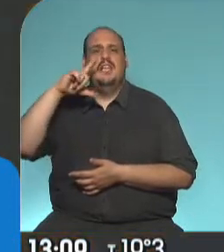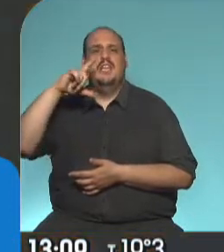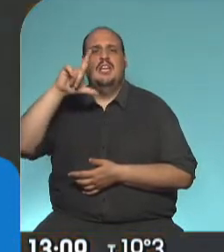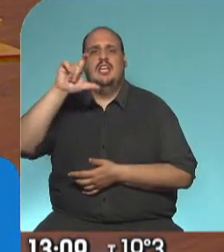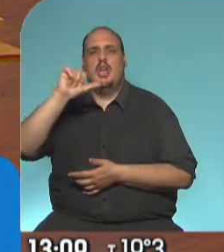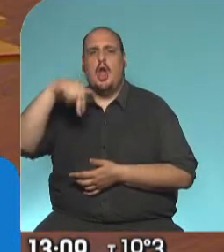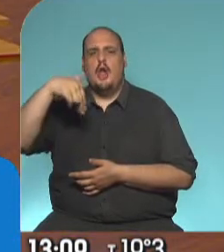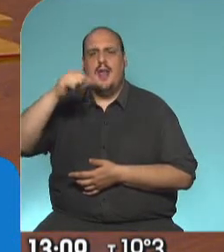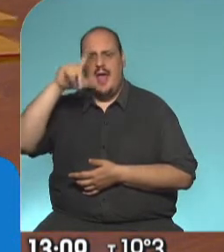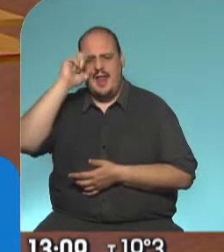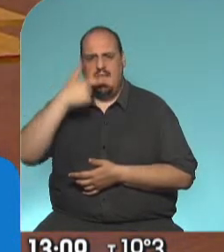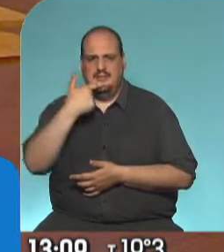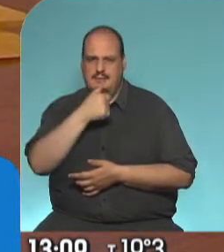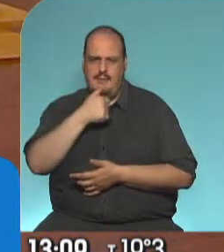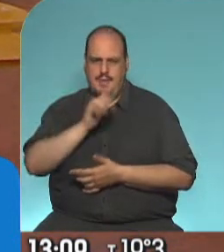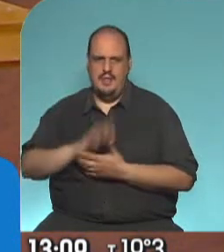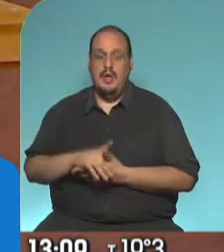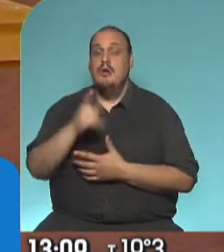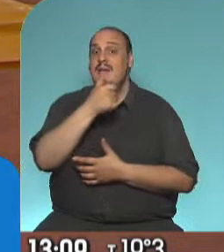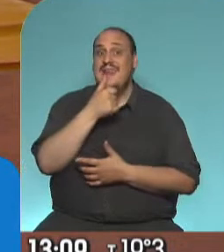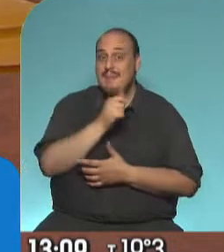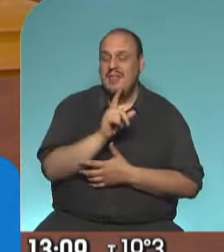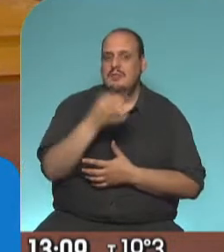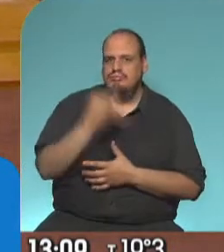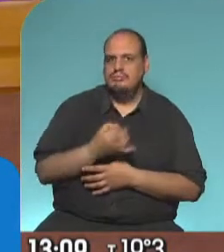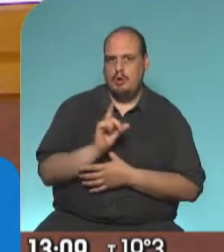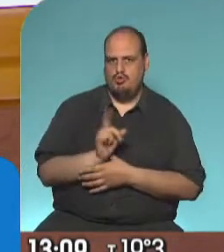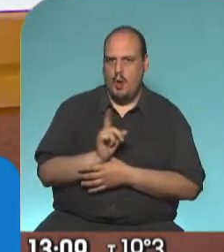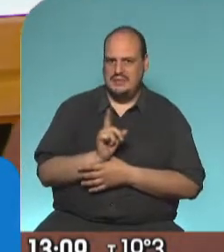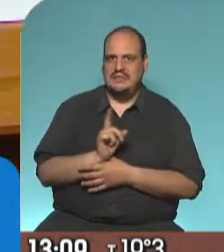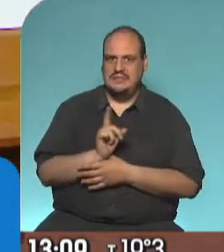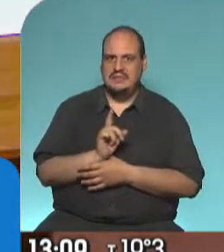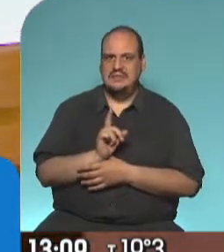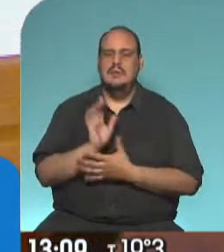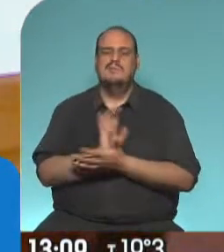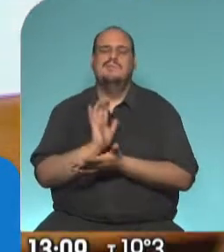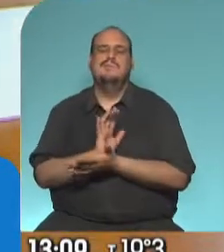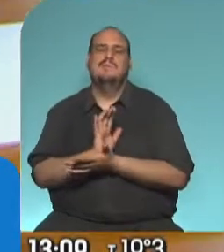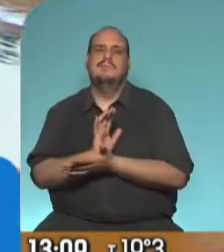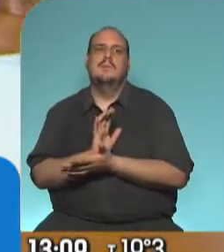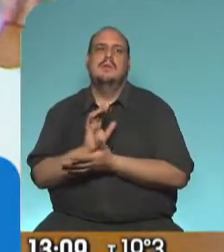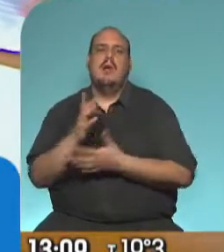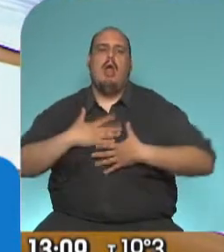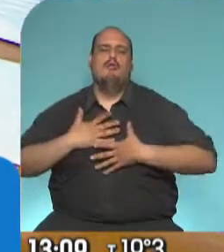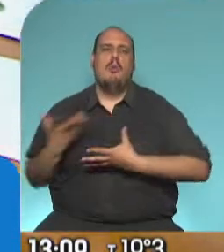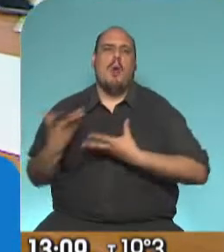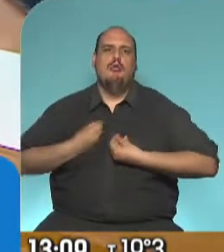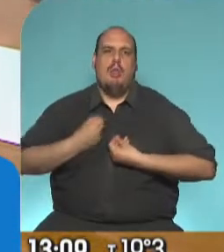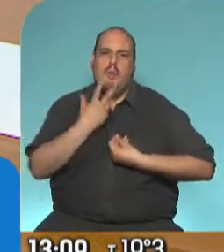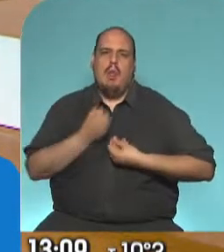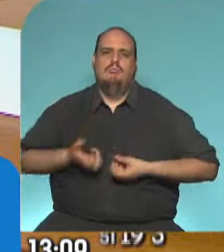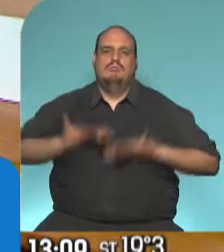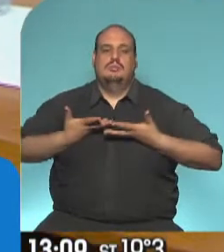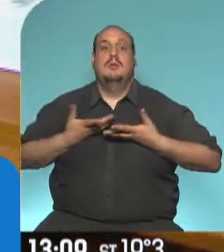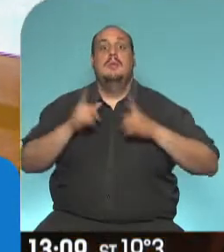monoclonales. Policlonales. Claro, que no es un remedio, sino que es un complemento, una ayuda, pero rápidamente pidió